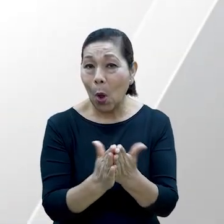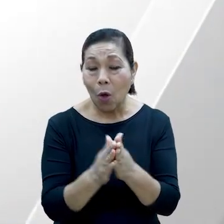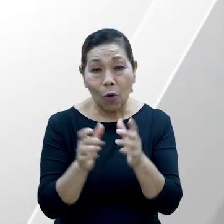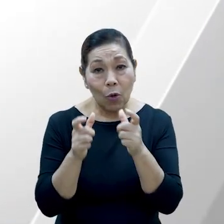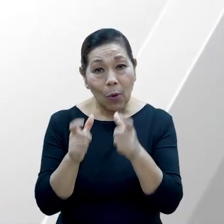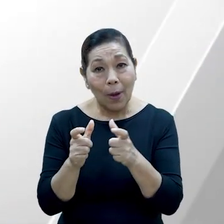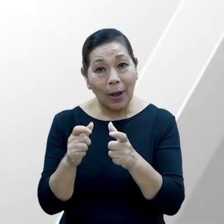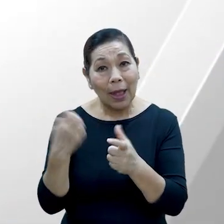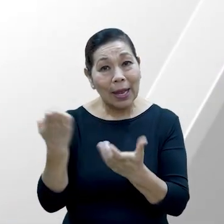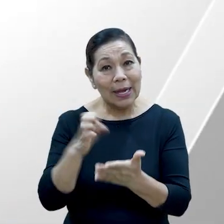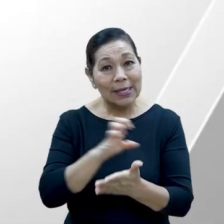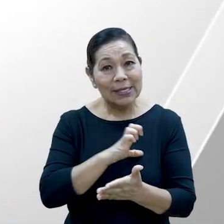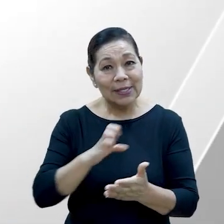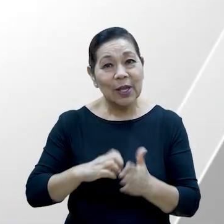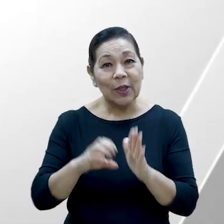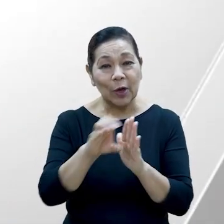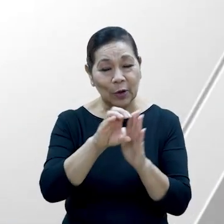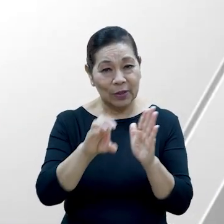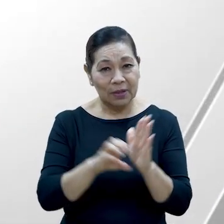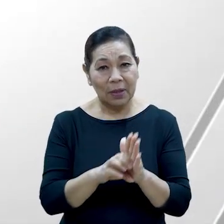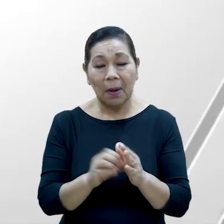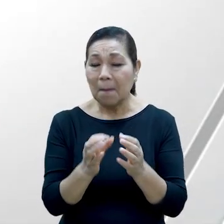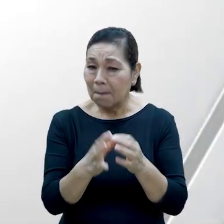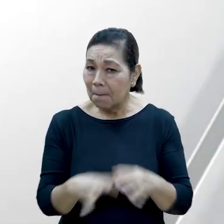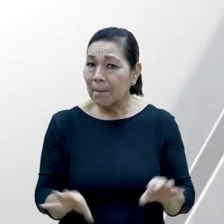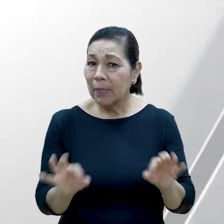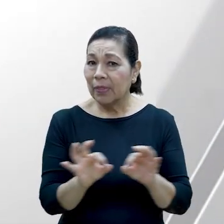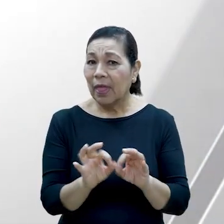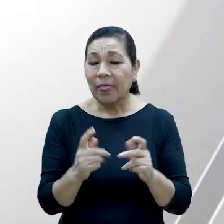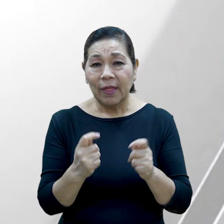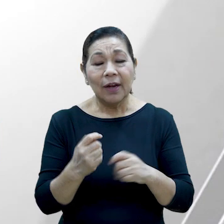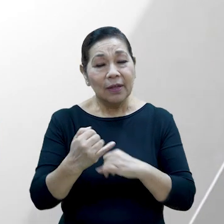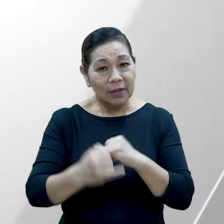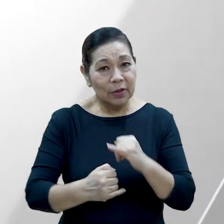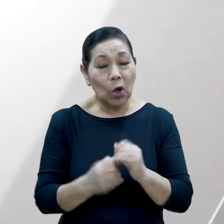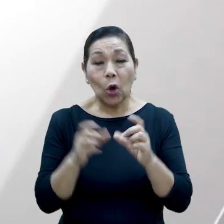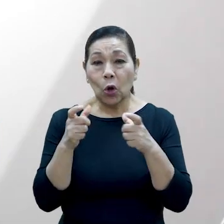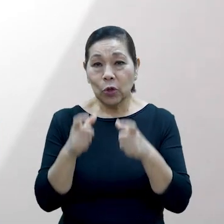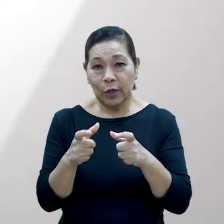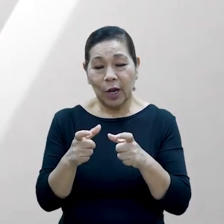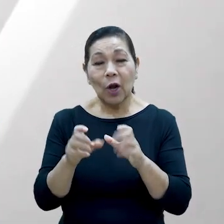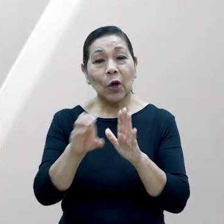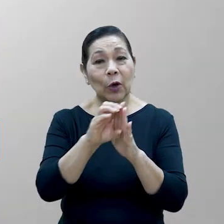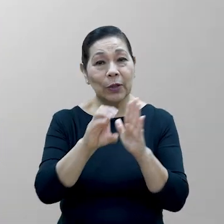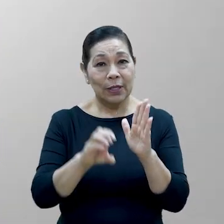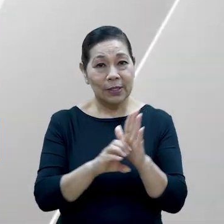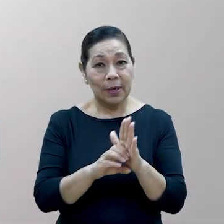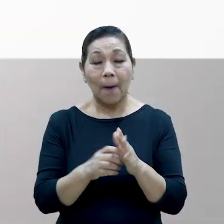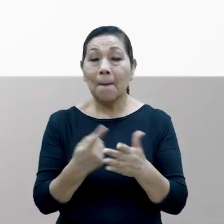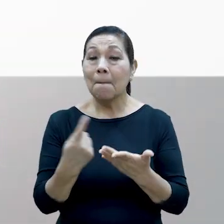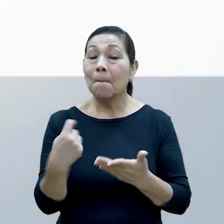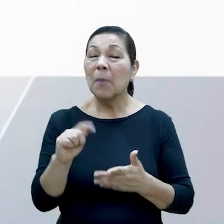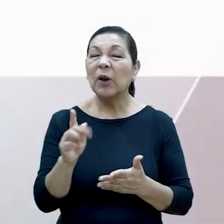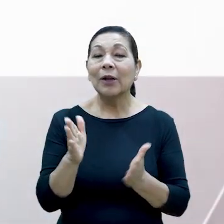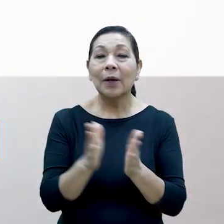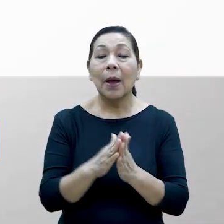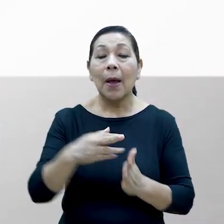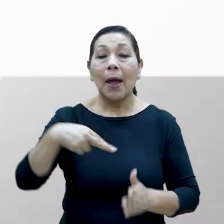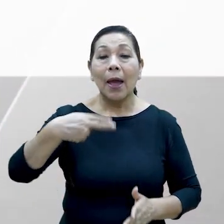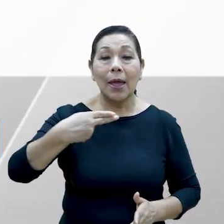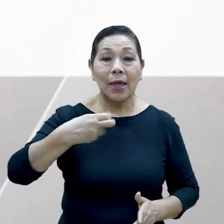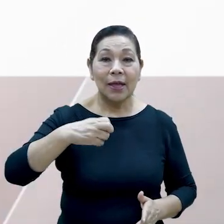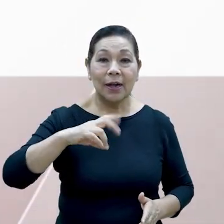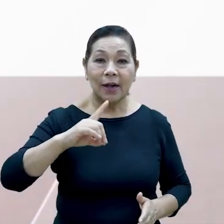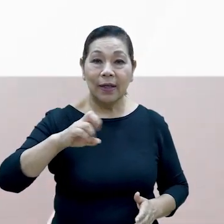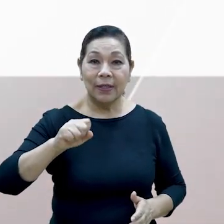libro El control del poder en el Estado constitucional, fundamentos para una teoría integral del control constitucional, escrito por el magistrado